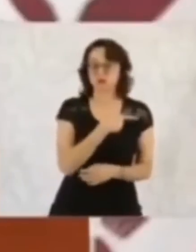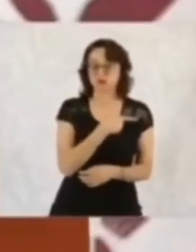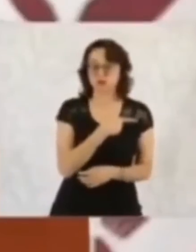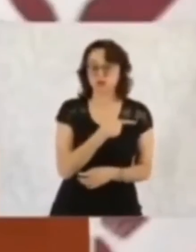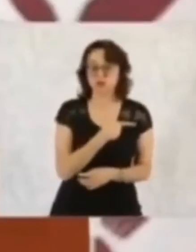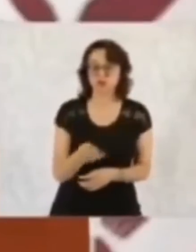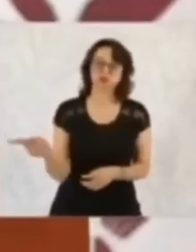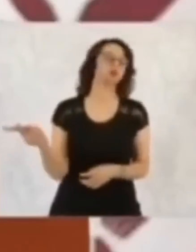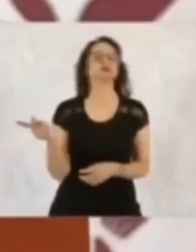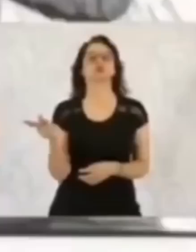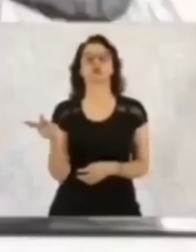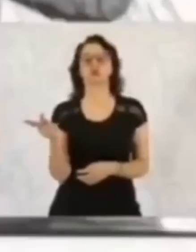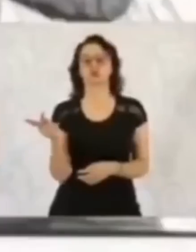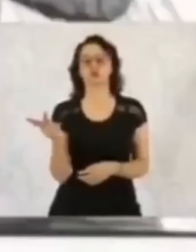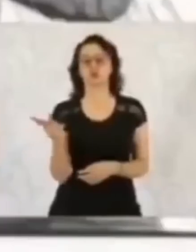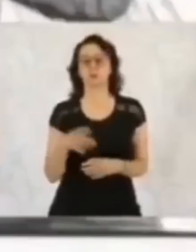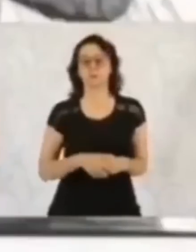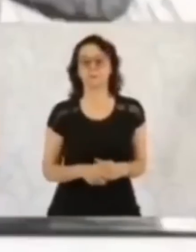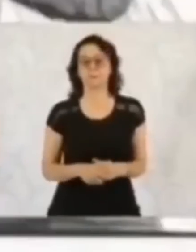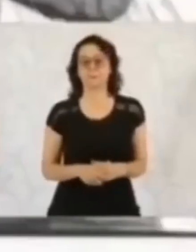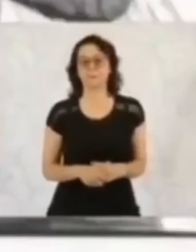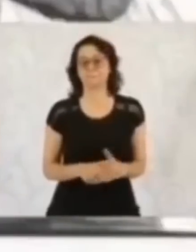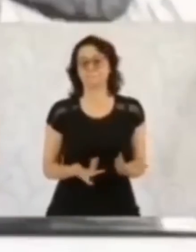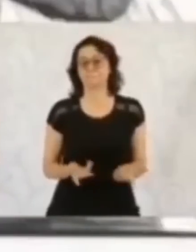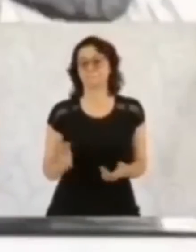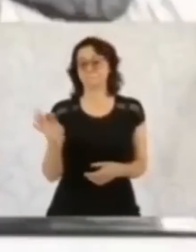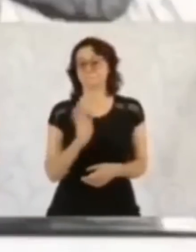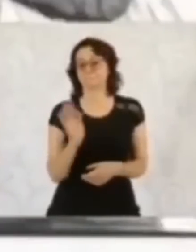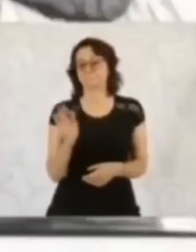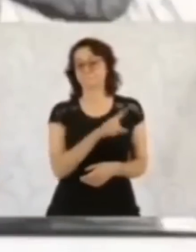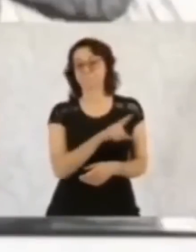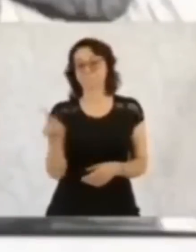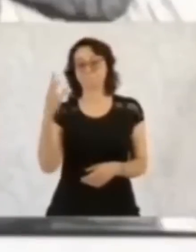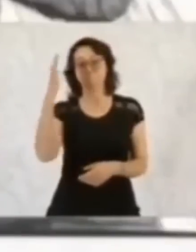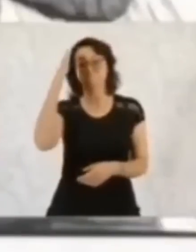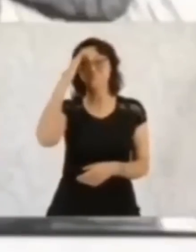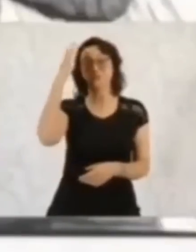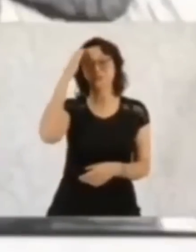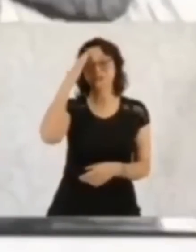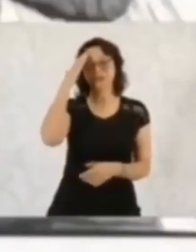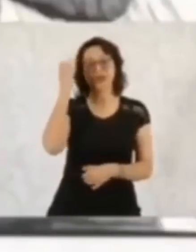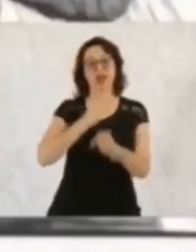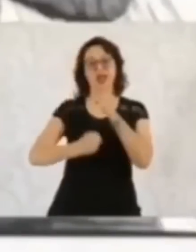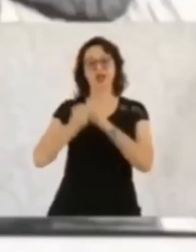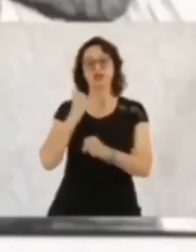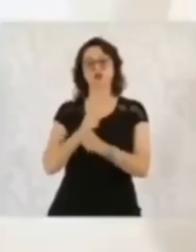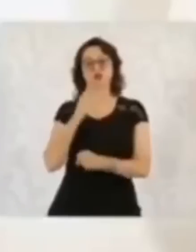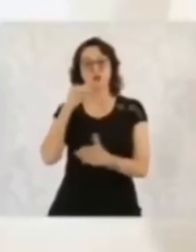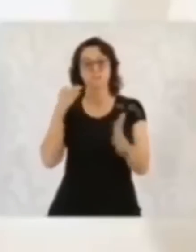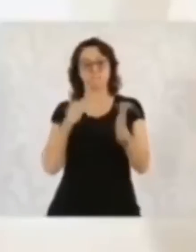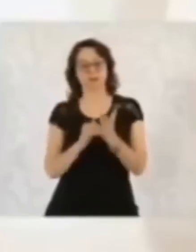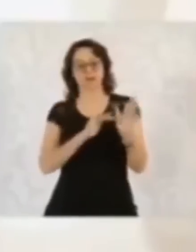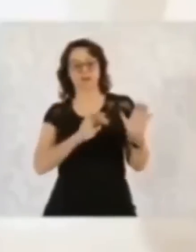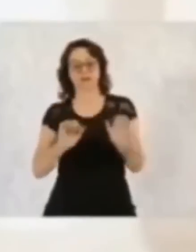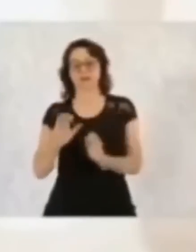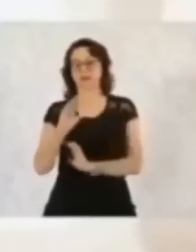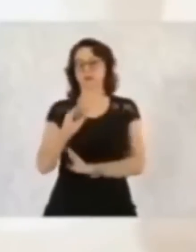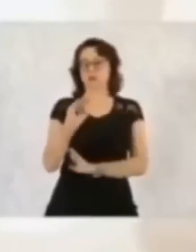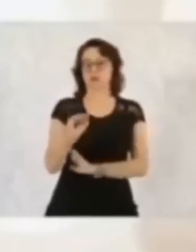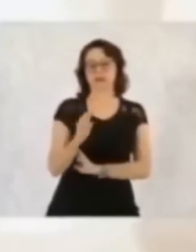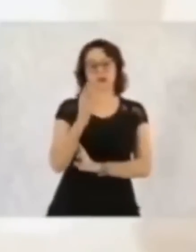Probablemente muchos tengan casos de conocidos que en el 94